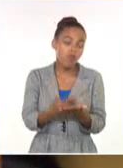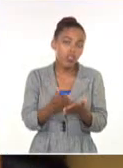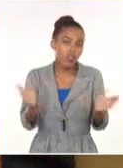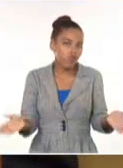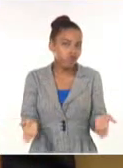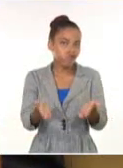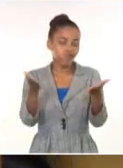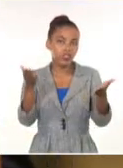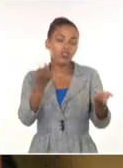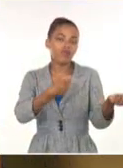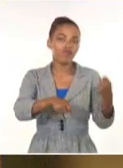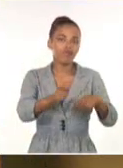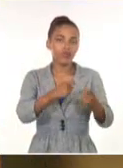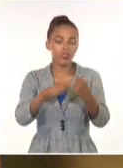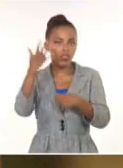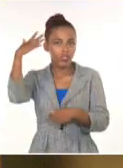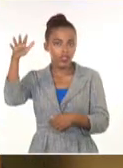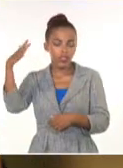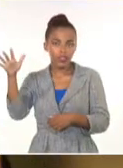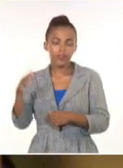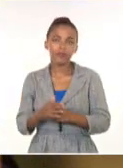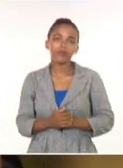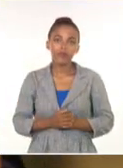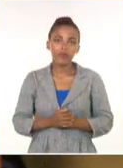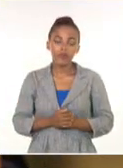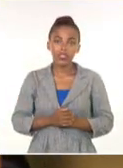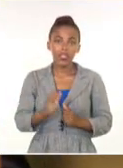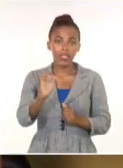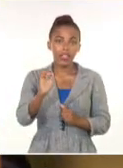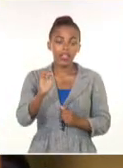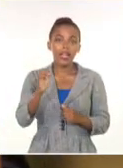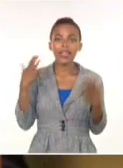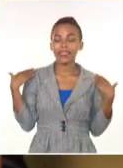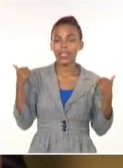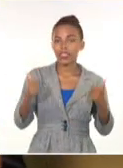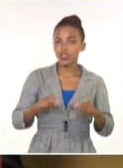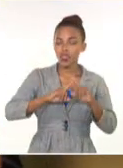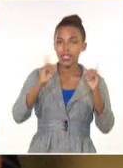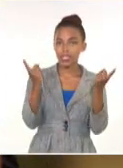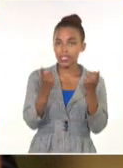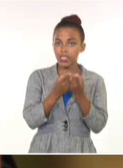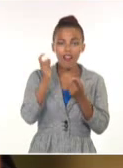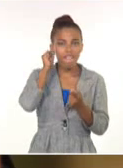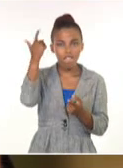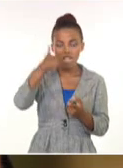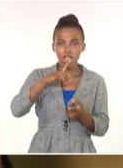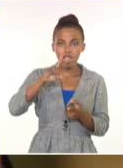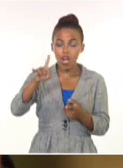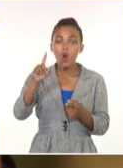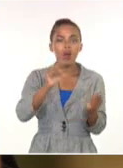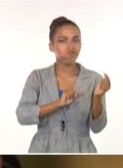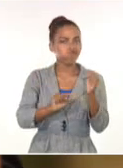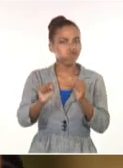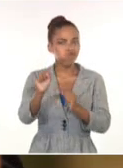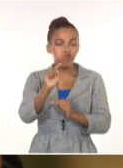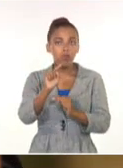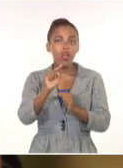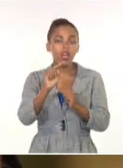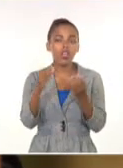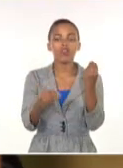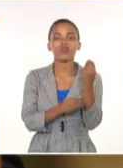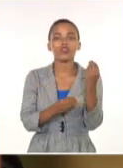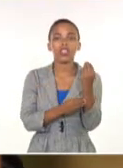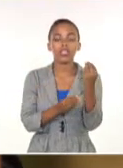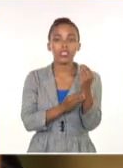La reciente visita del director general de la FAO a Cuba ha sido fundamental para fortalecer la inserción de la isla en la valiosa